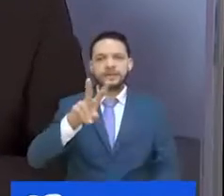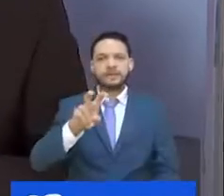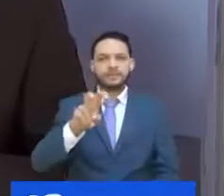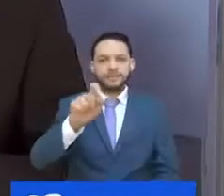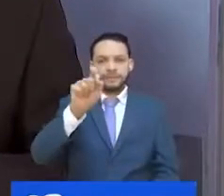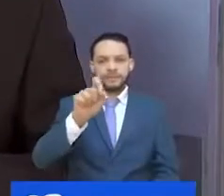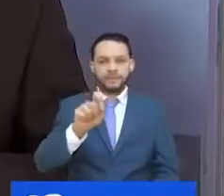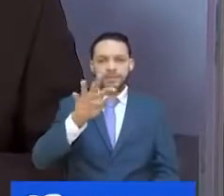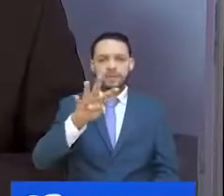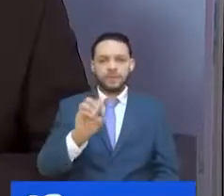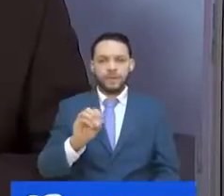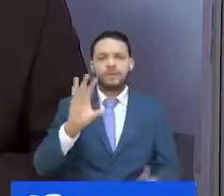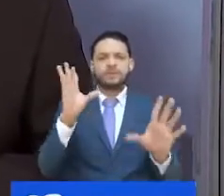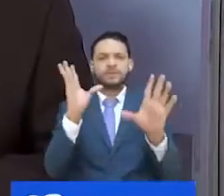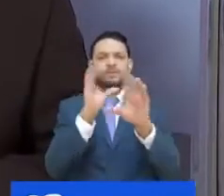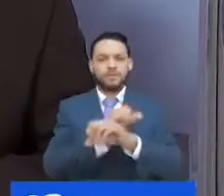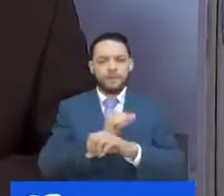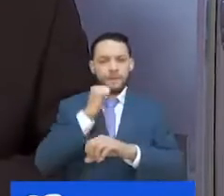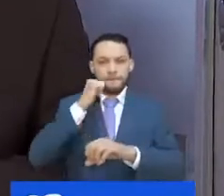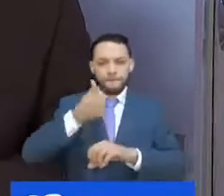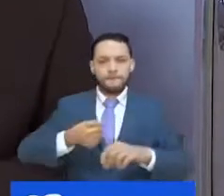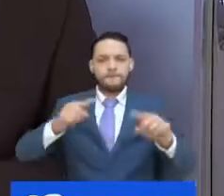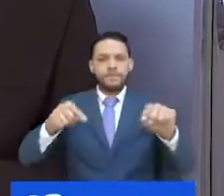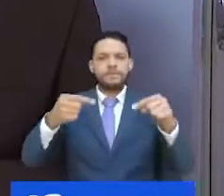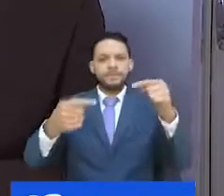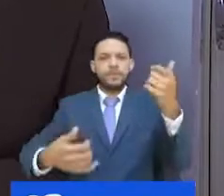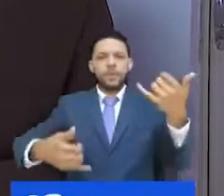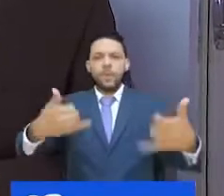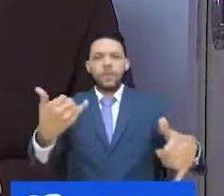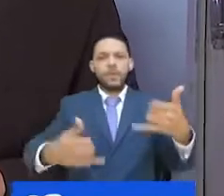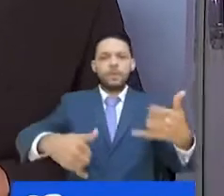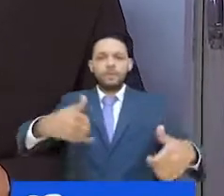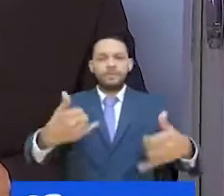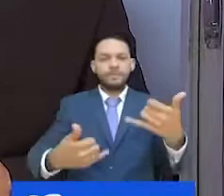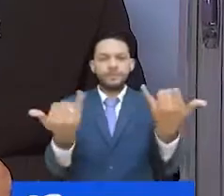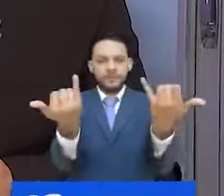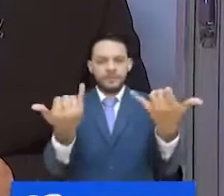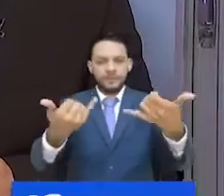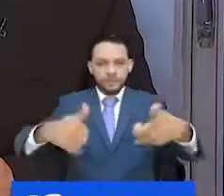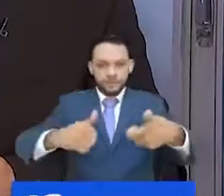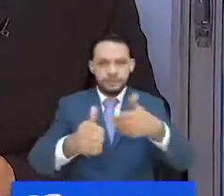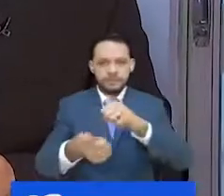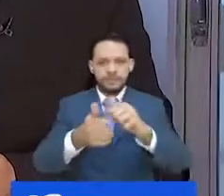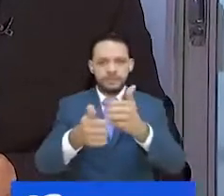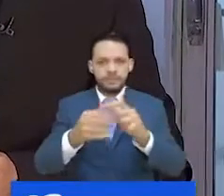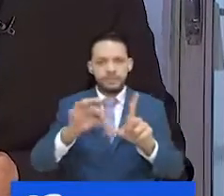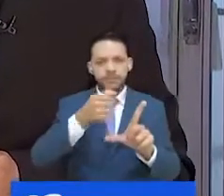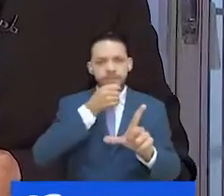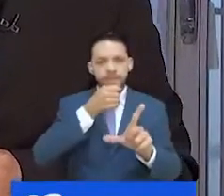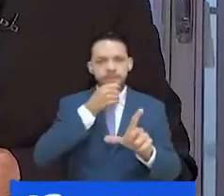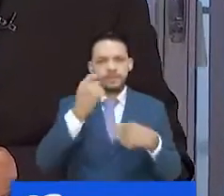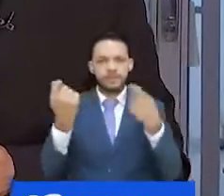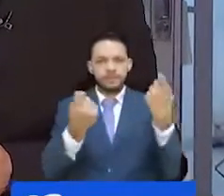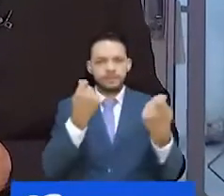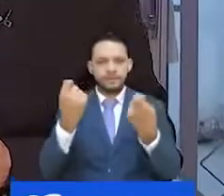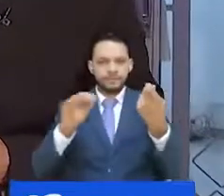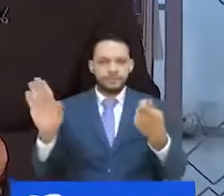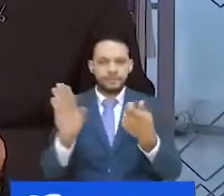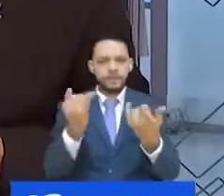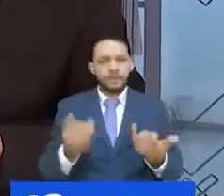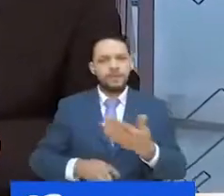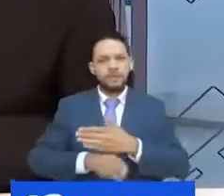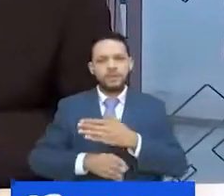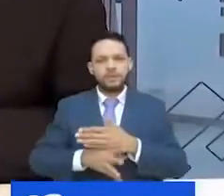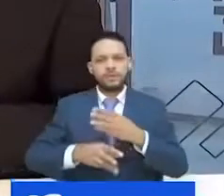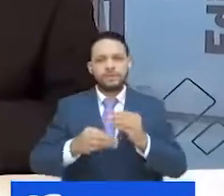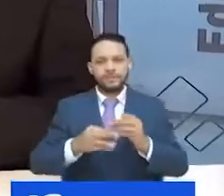por la segunda ronda de clasificación de la Copa Betplay. Hasta aquí la información deportiva en Telecafé Noticias, pausa comercial. Ya regresamos con mucho más para